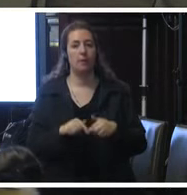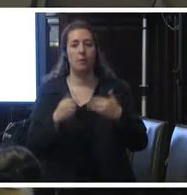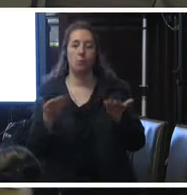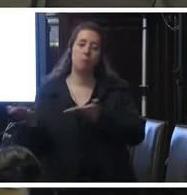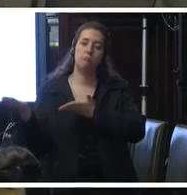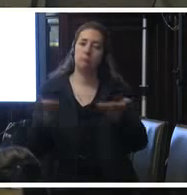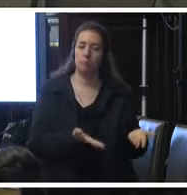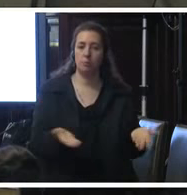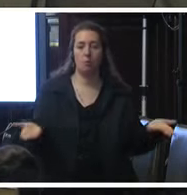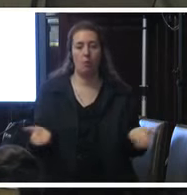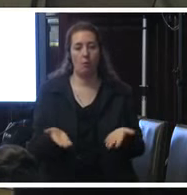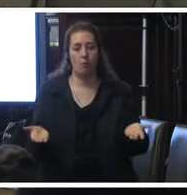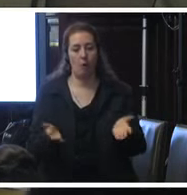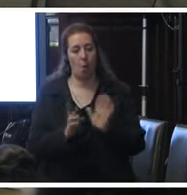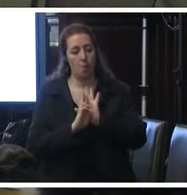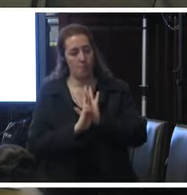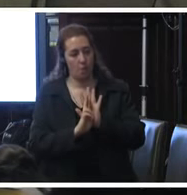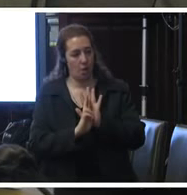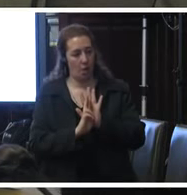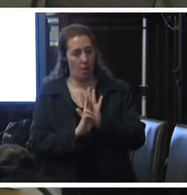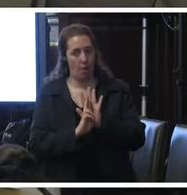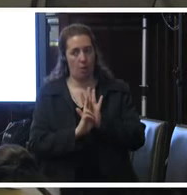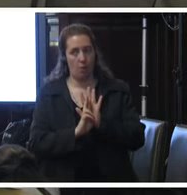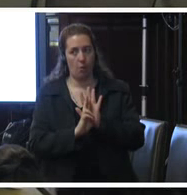Invito al comisionado